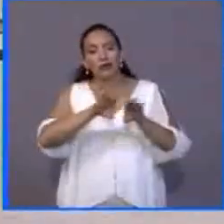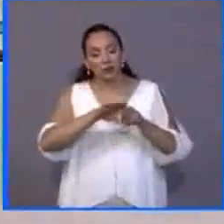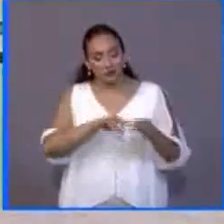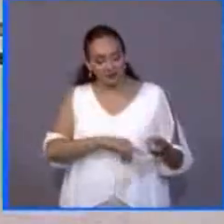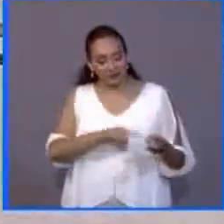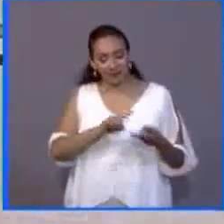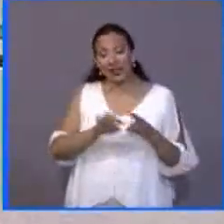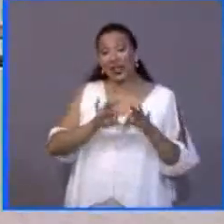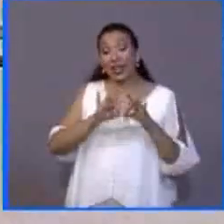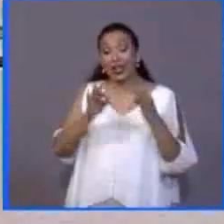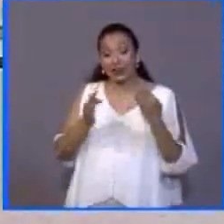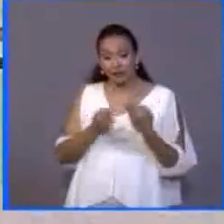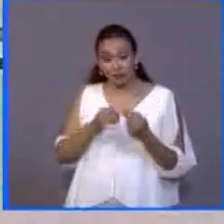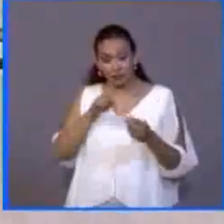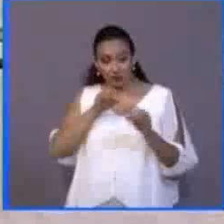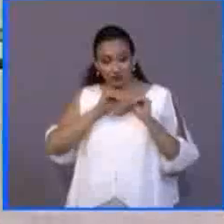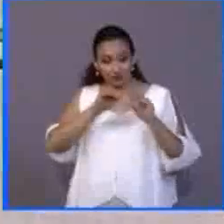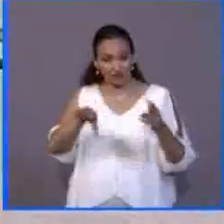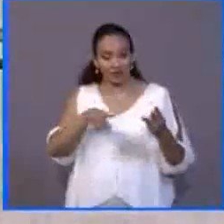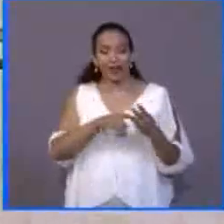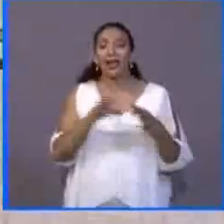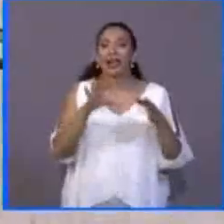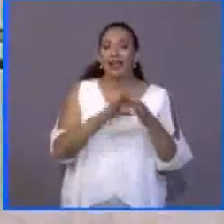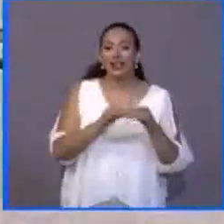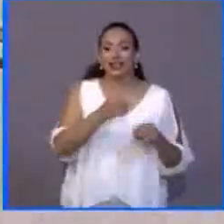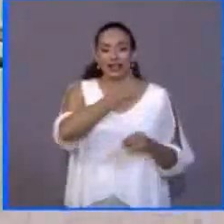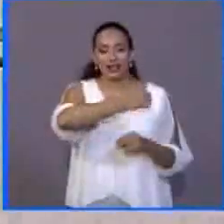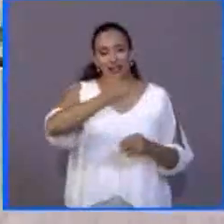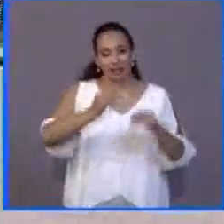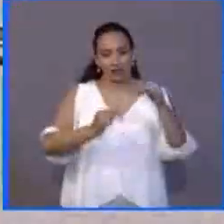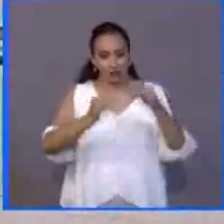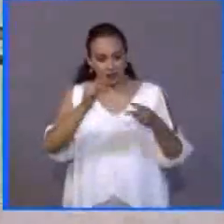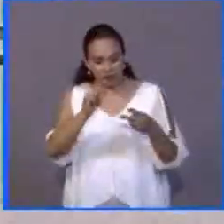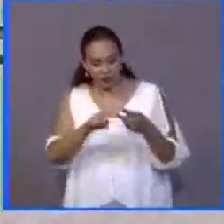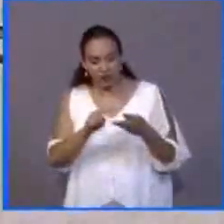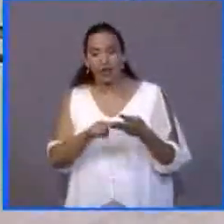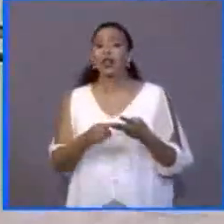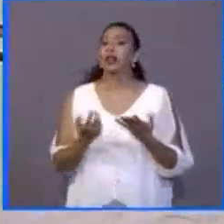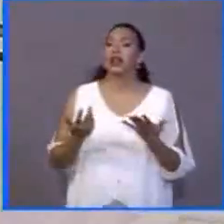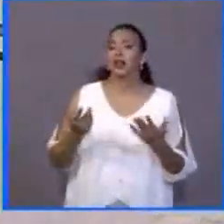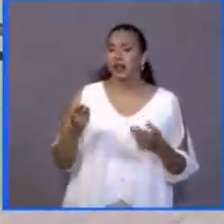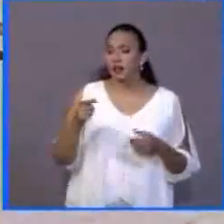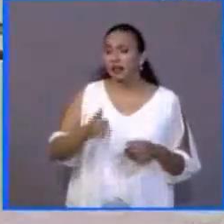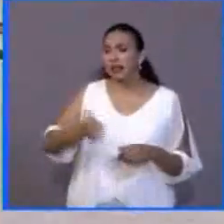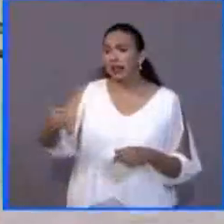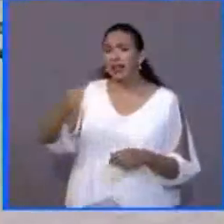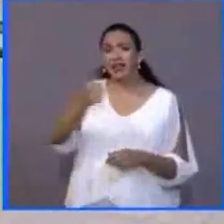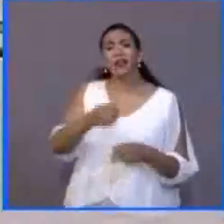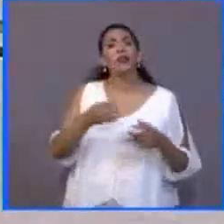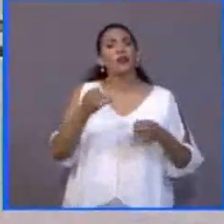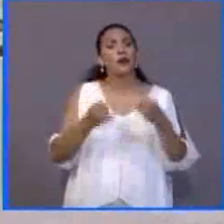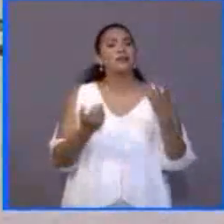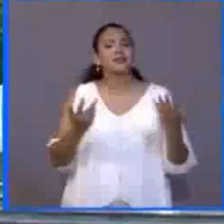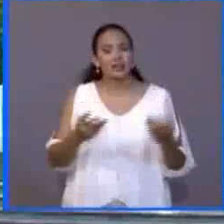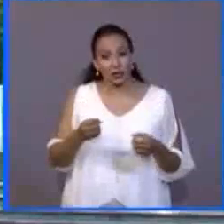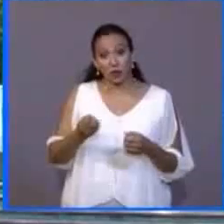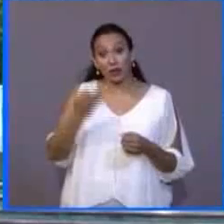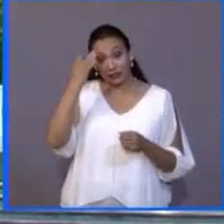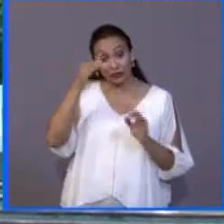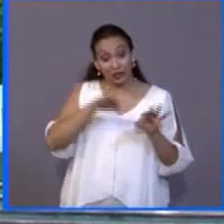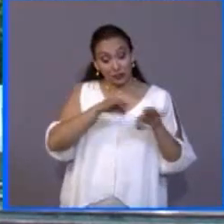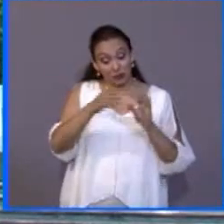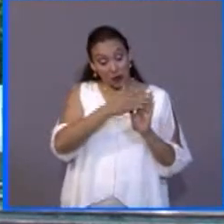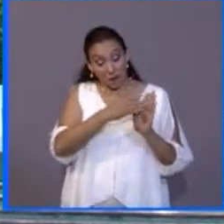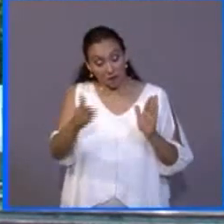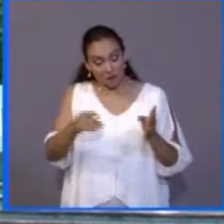línea explicará las funciones generales de cada cargo en disputa, los tipos de recursos que resuelve y el periodo de duración en el cargo.